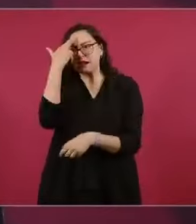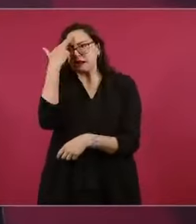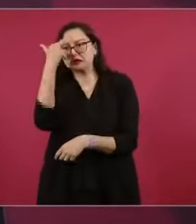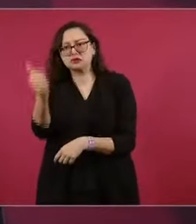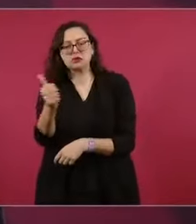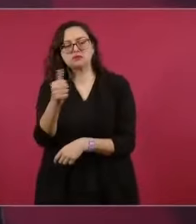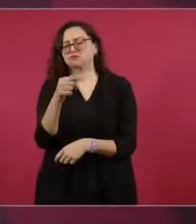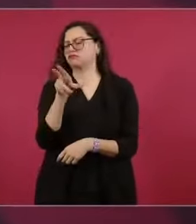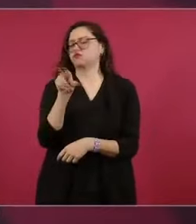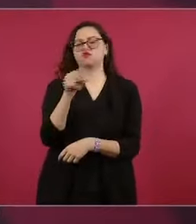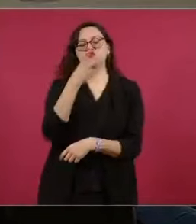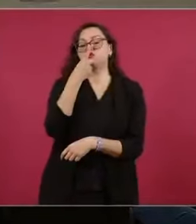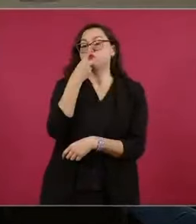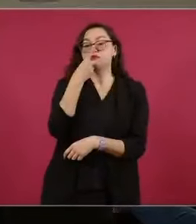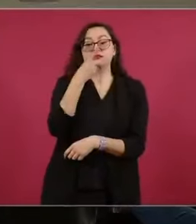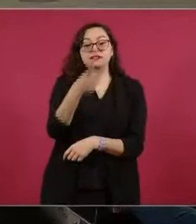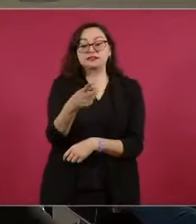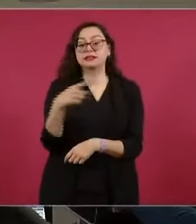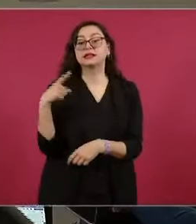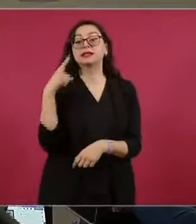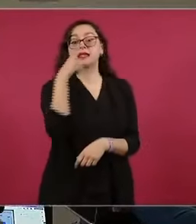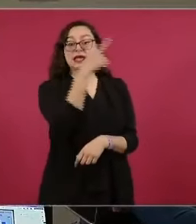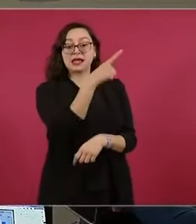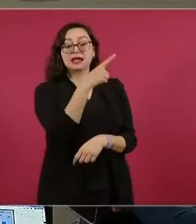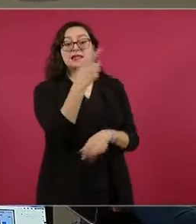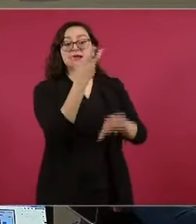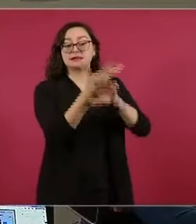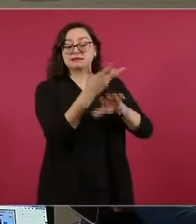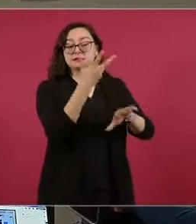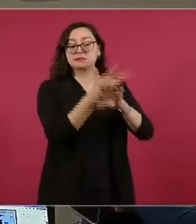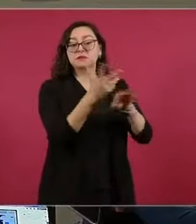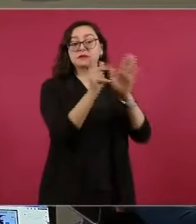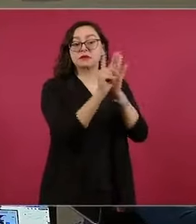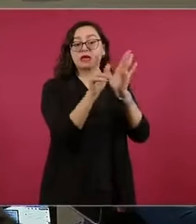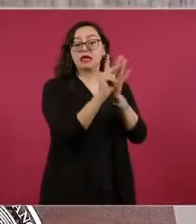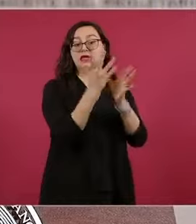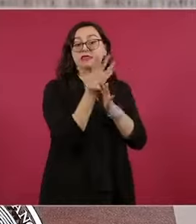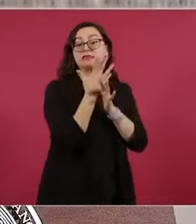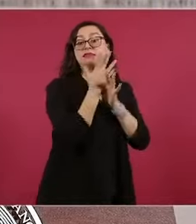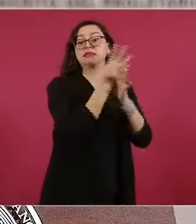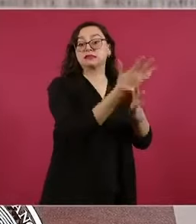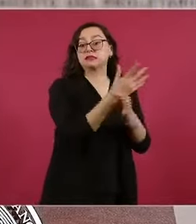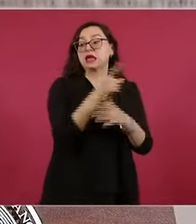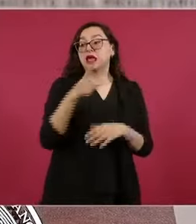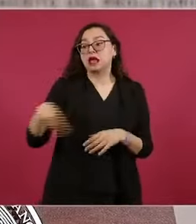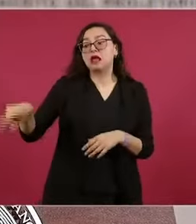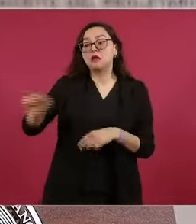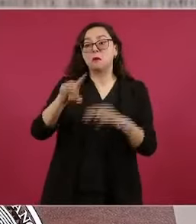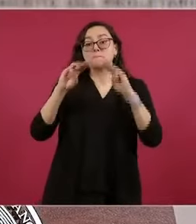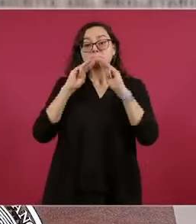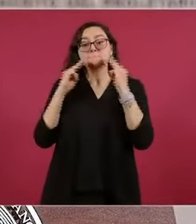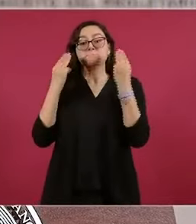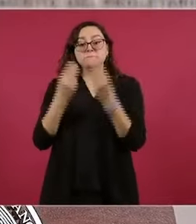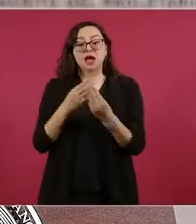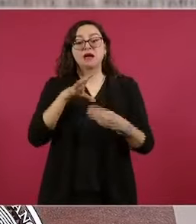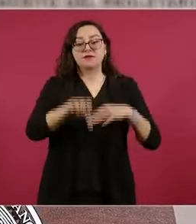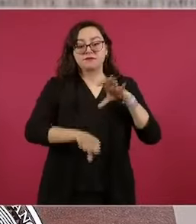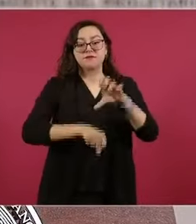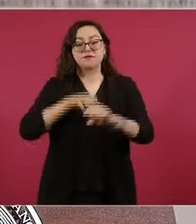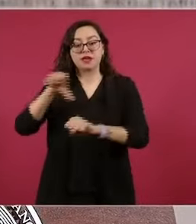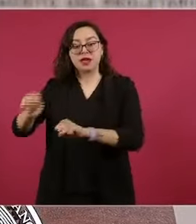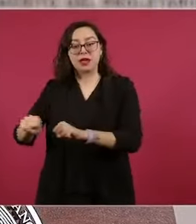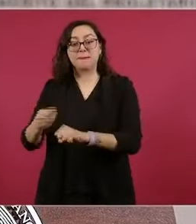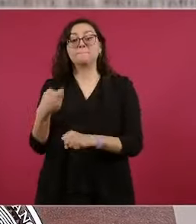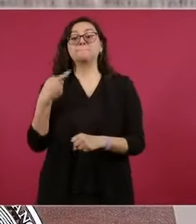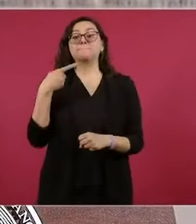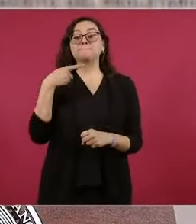estadounidense asegura que se trata de detenciones de personas relacionadas con el crimen organizado. Pero cuando